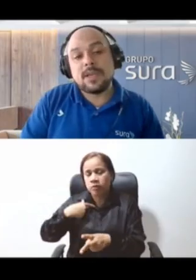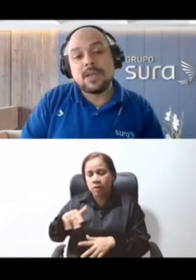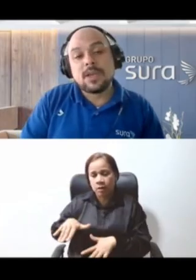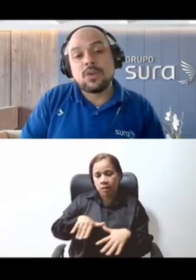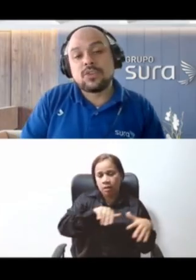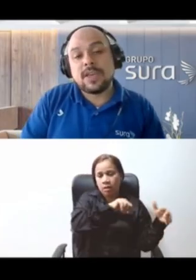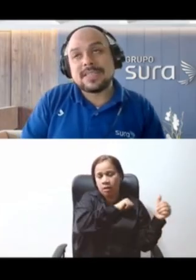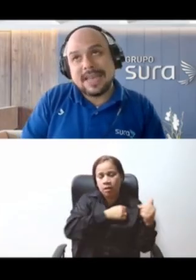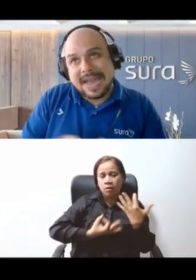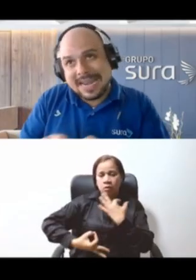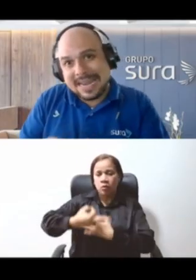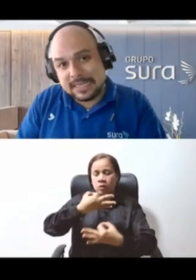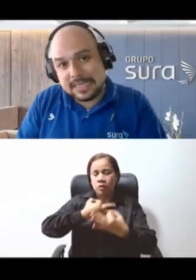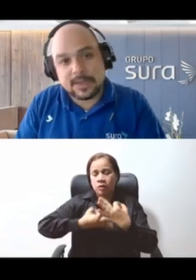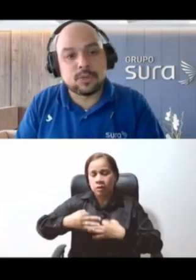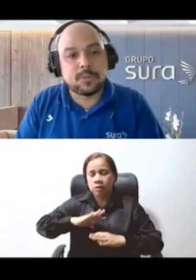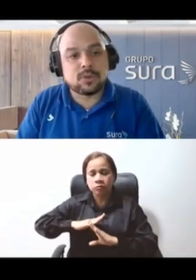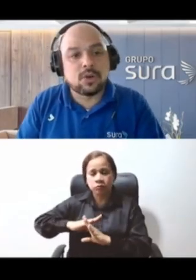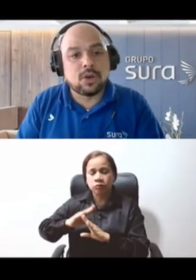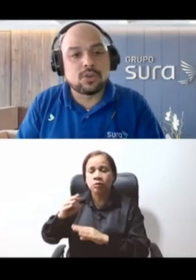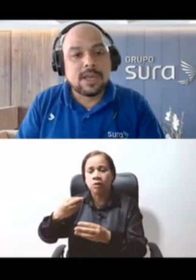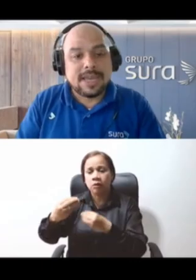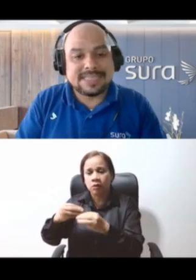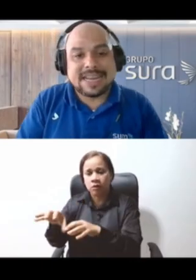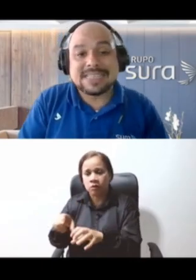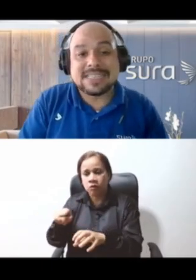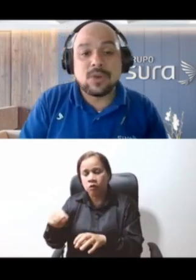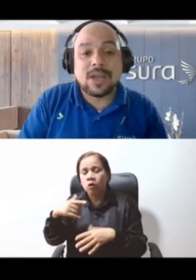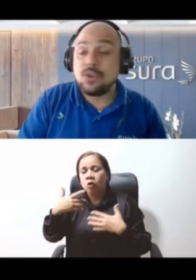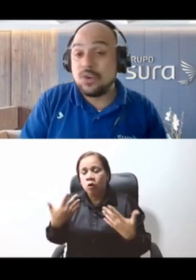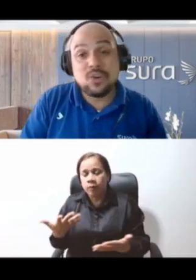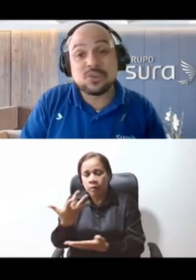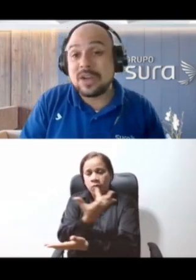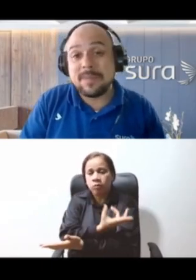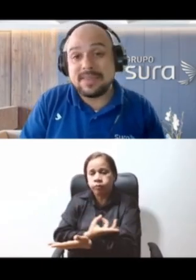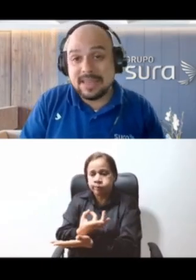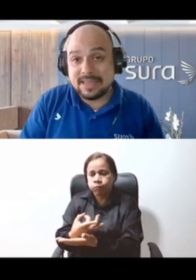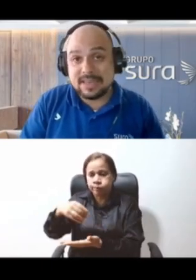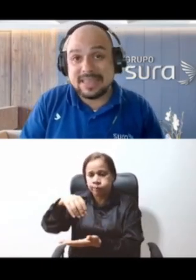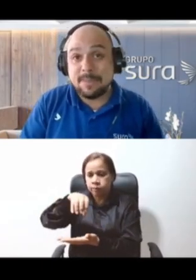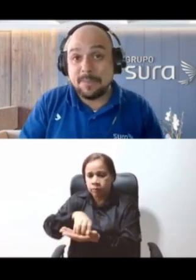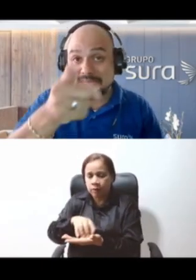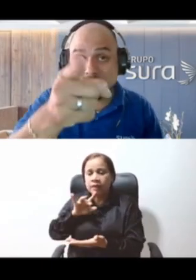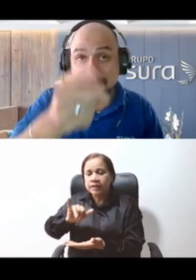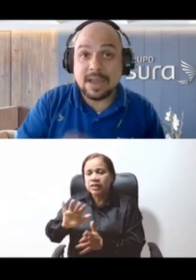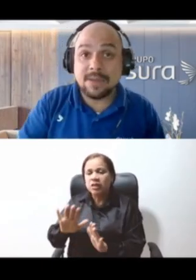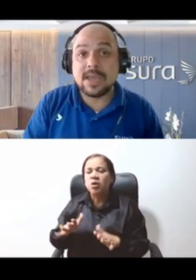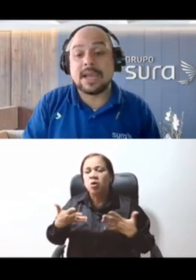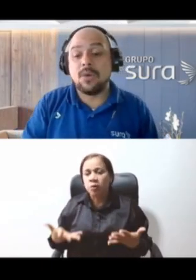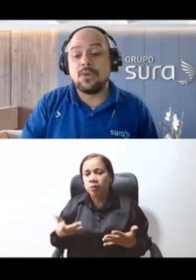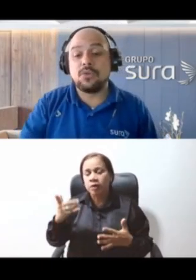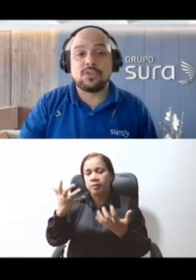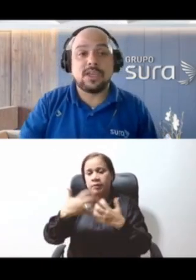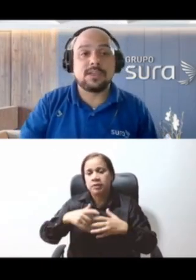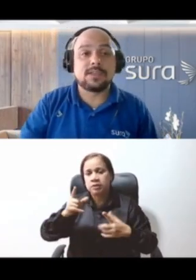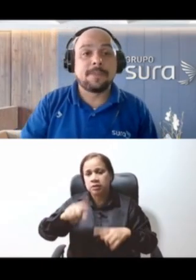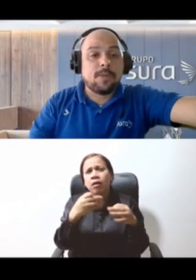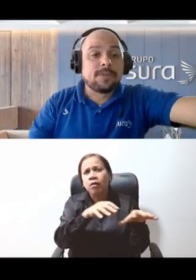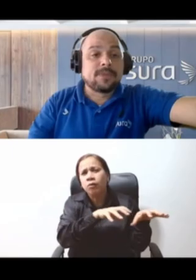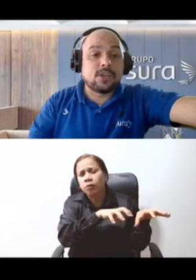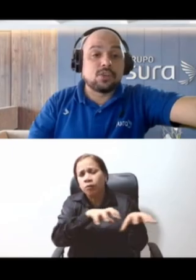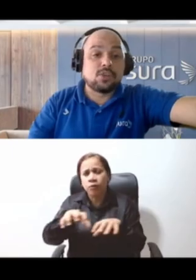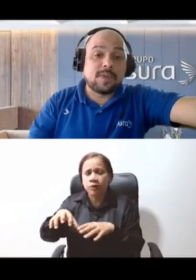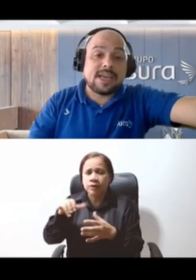va a permitir que ustedes, al activar los protocolos, están asegurando no solamente la integridad de la empresa, la vida de cada uno de